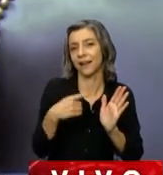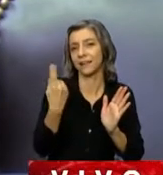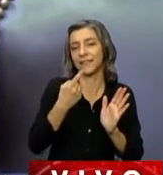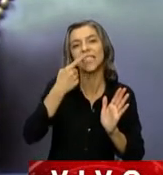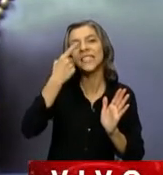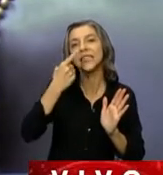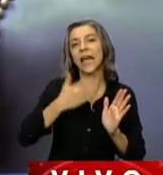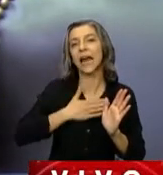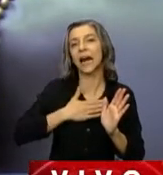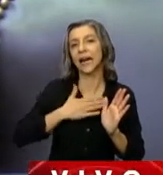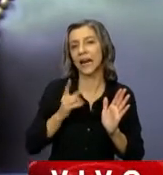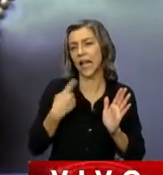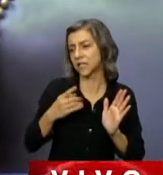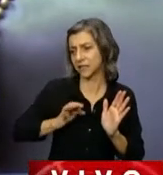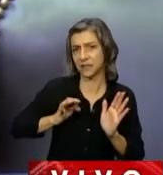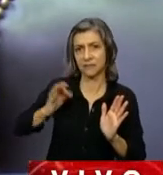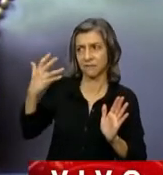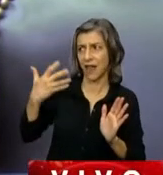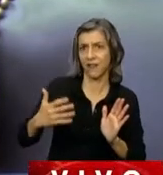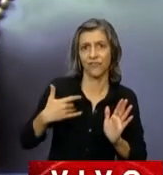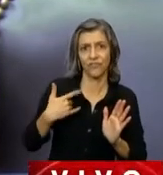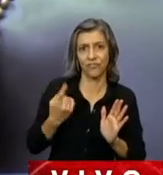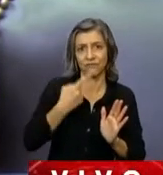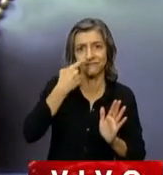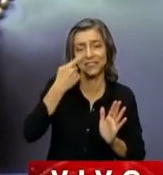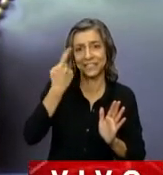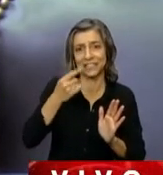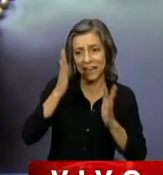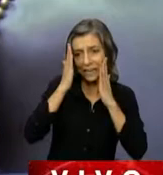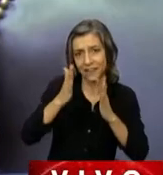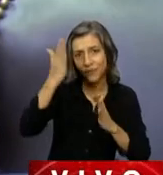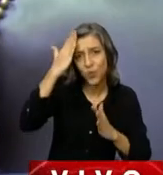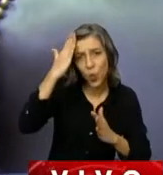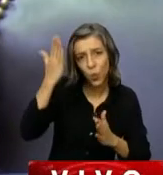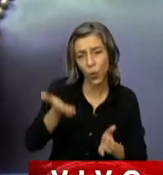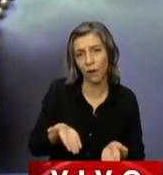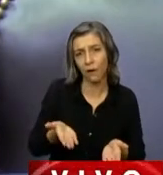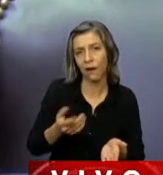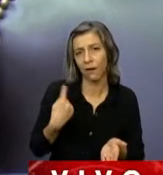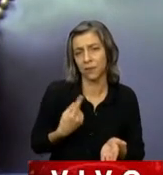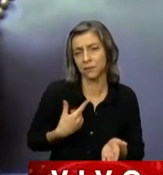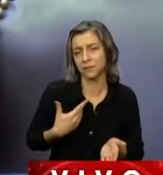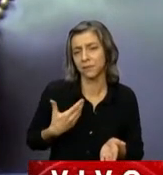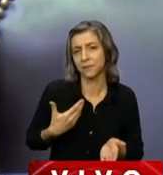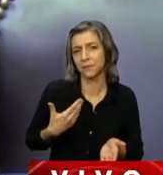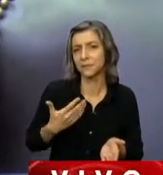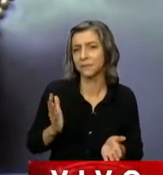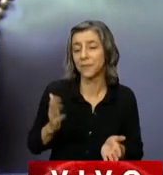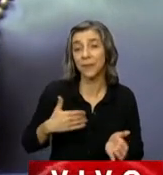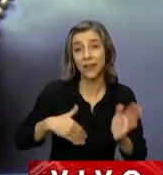nuestra preocupación a lo largo de muchos años por la cultura. Pero